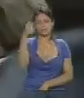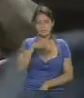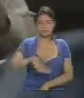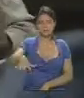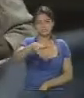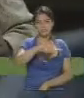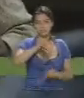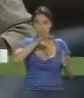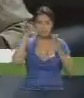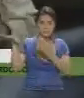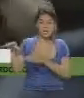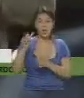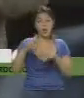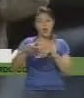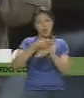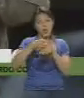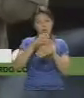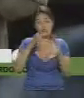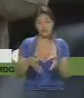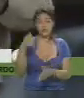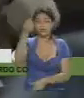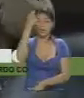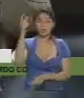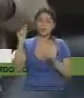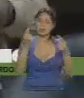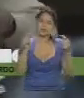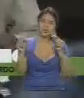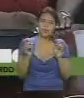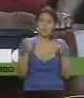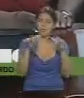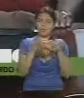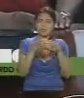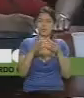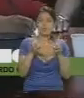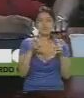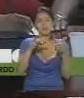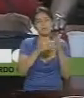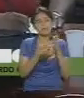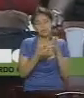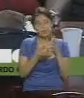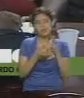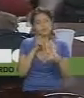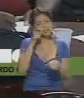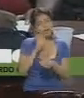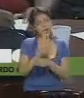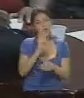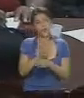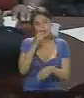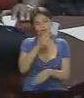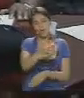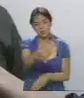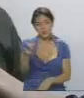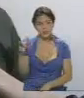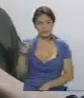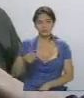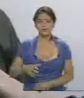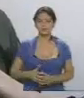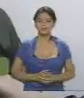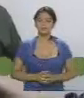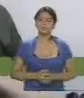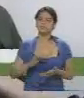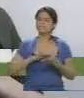El gobernador del estado Apure debate con organismos de seguridad nuevas estrategias de resguardo a la ciudadanía.